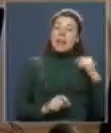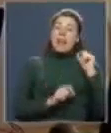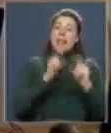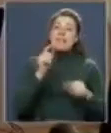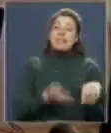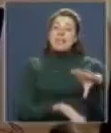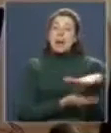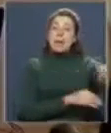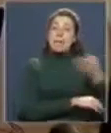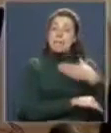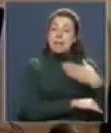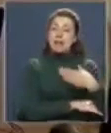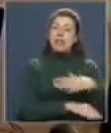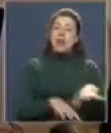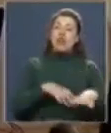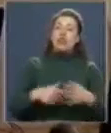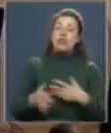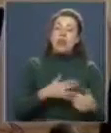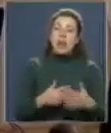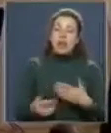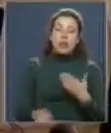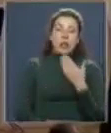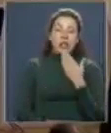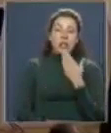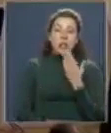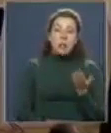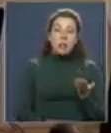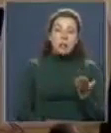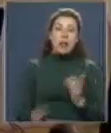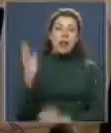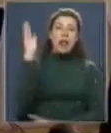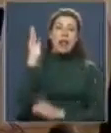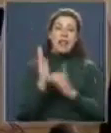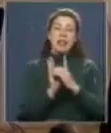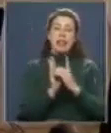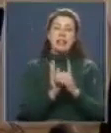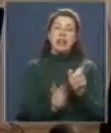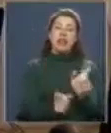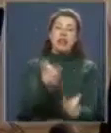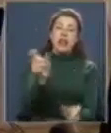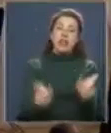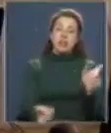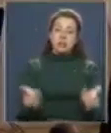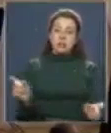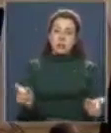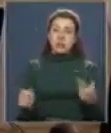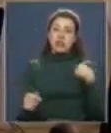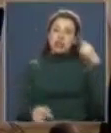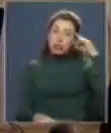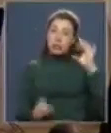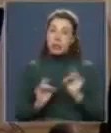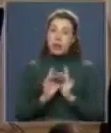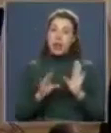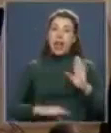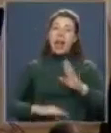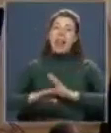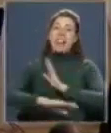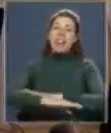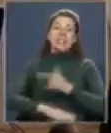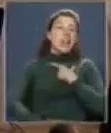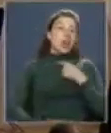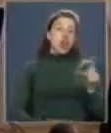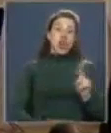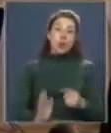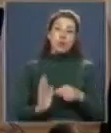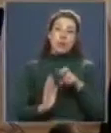patria, sus recursos naturales y por consiguiente el desarrollo de nuestra gente. Tenemos claro que a la derecha no le agrada este